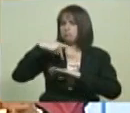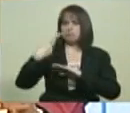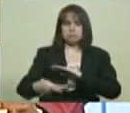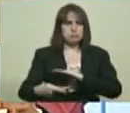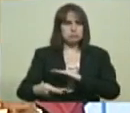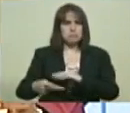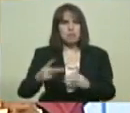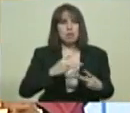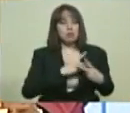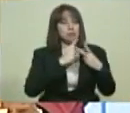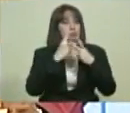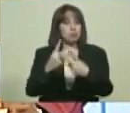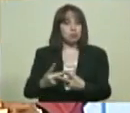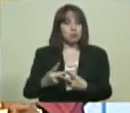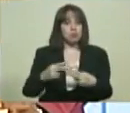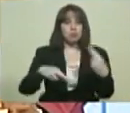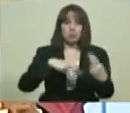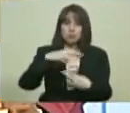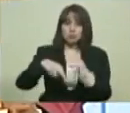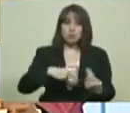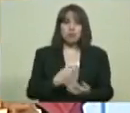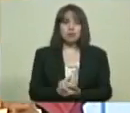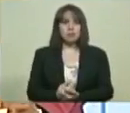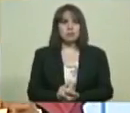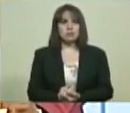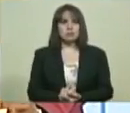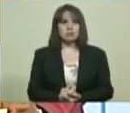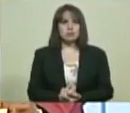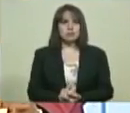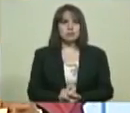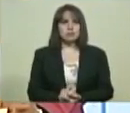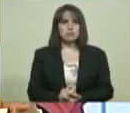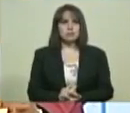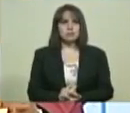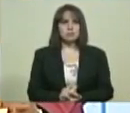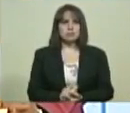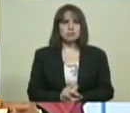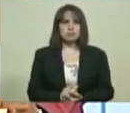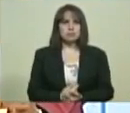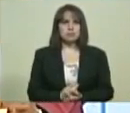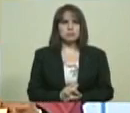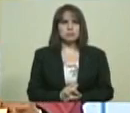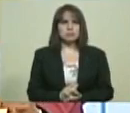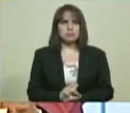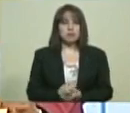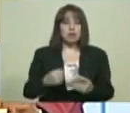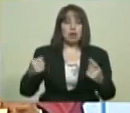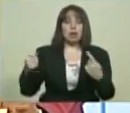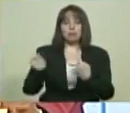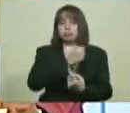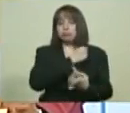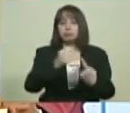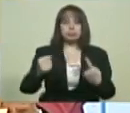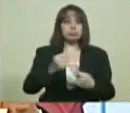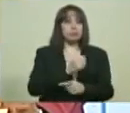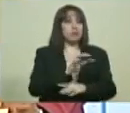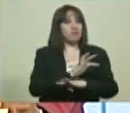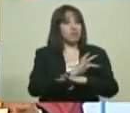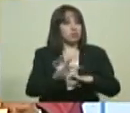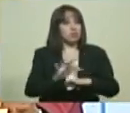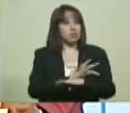su voluntad revolucionaria. Venezuela bolivariana, que ha derribado fronteras para impulsar la integración